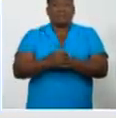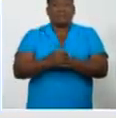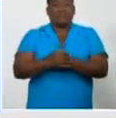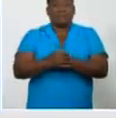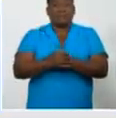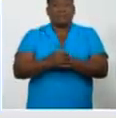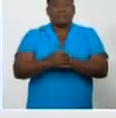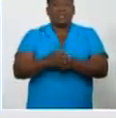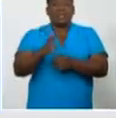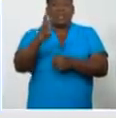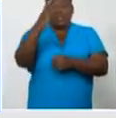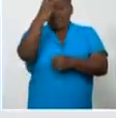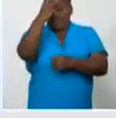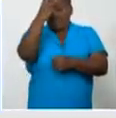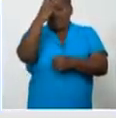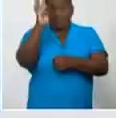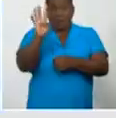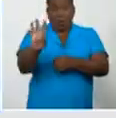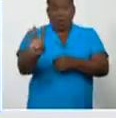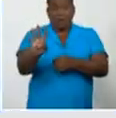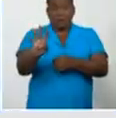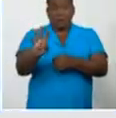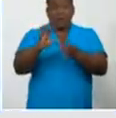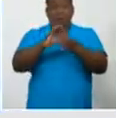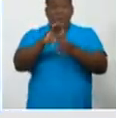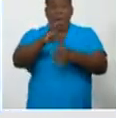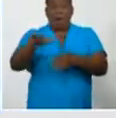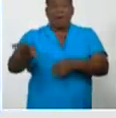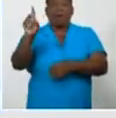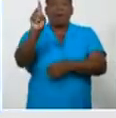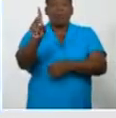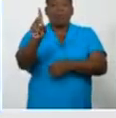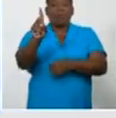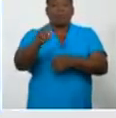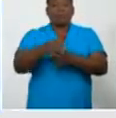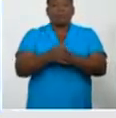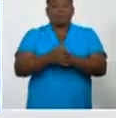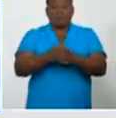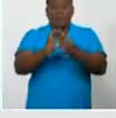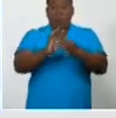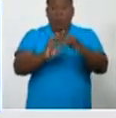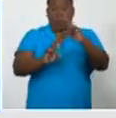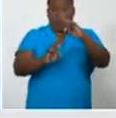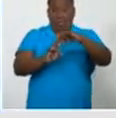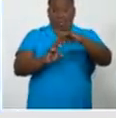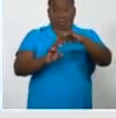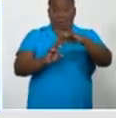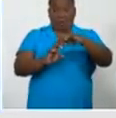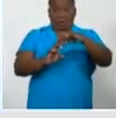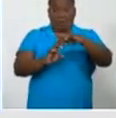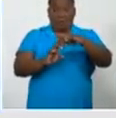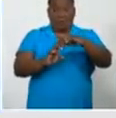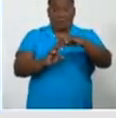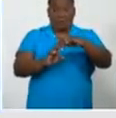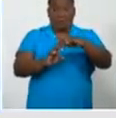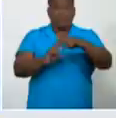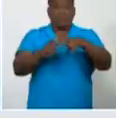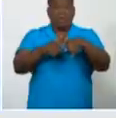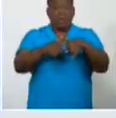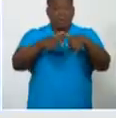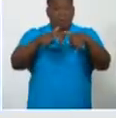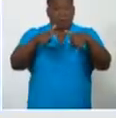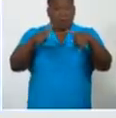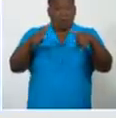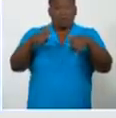Tercer Frente 4 y Guamá 1. Y Guantánamo, que después del incremento que tuvo ha